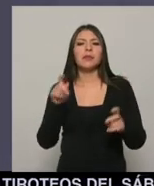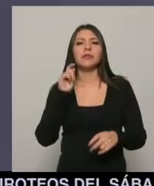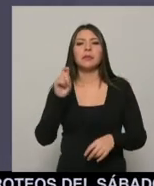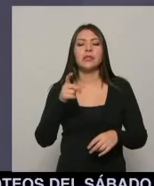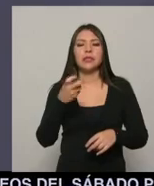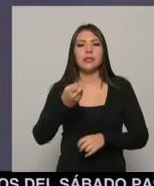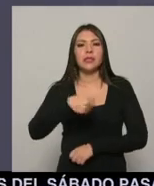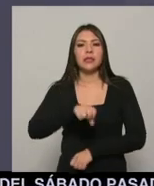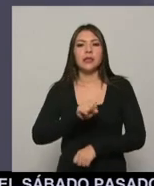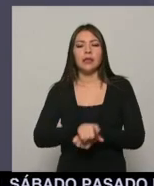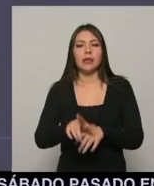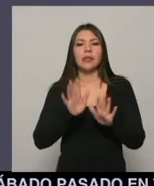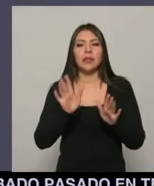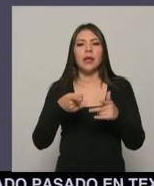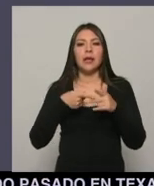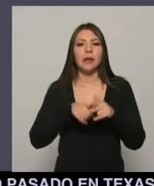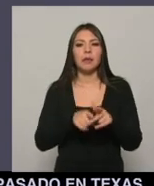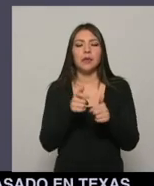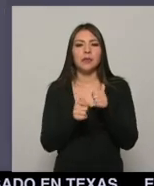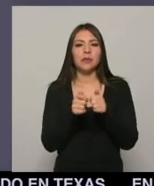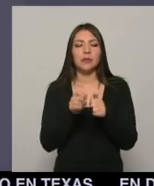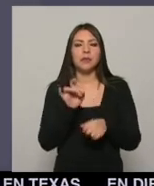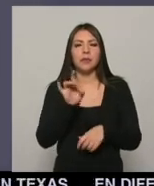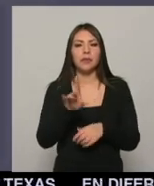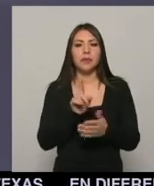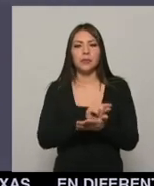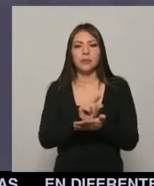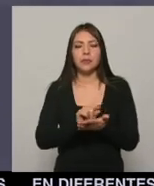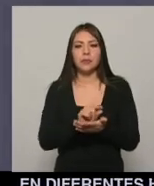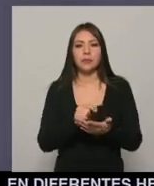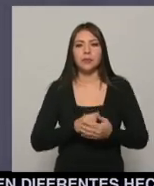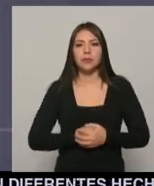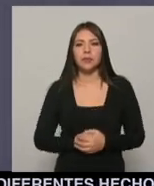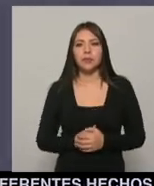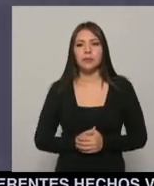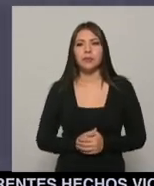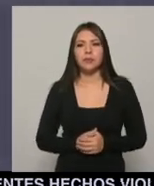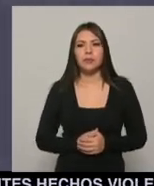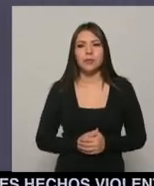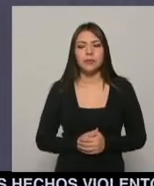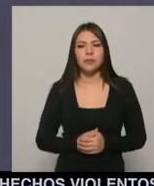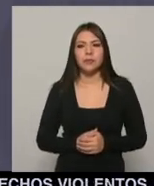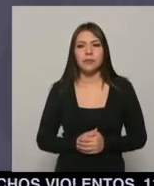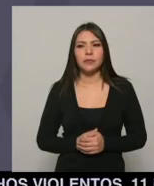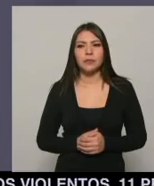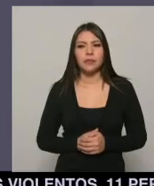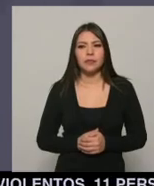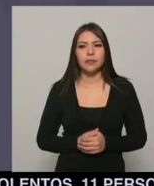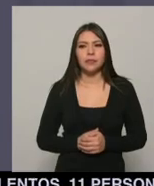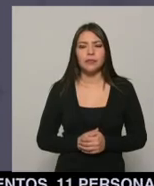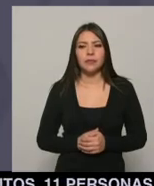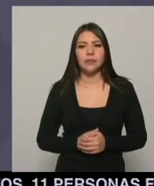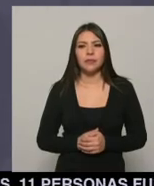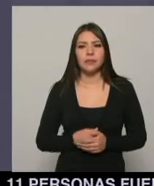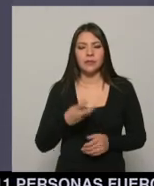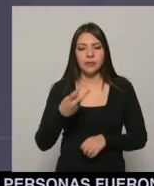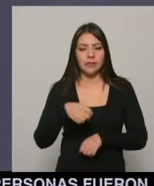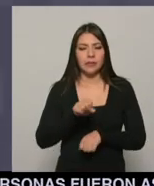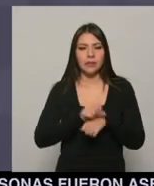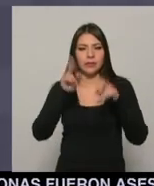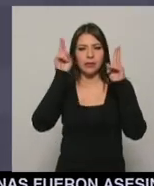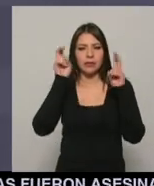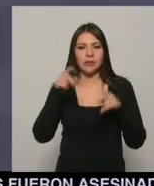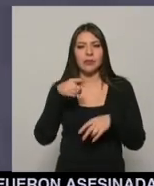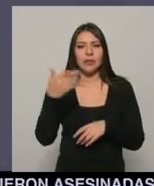de la semana. Ella ya está empezando a tuitear. Bueno, si gustas te platico de la agenda de la semana y a propósito de lo que decían algunos de